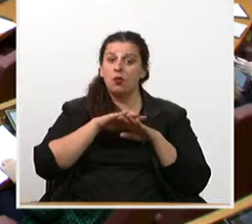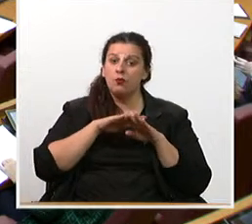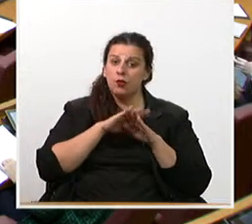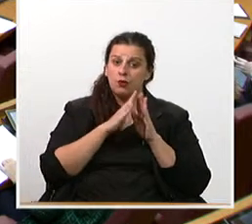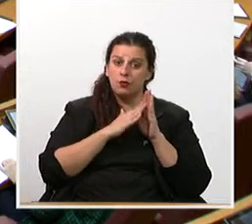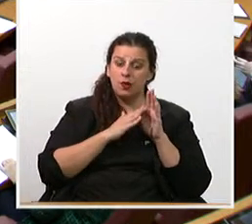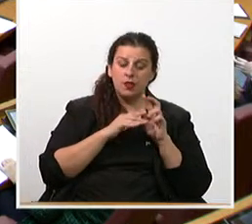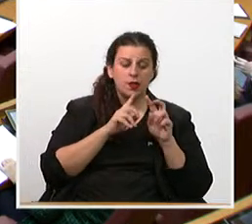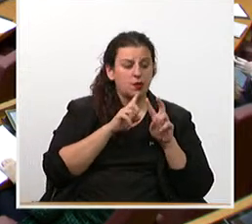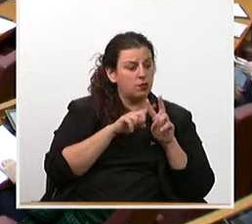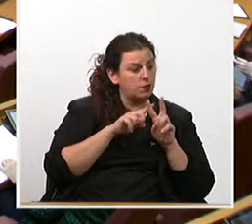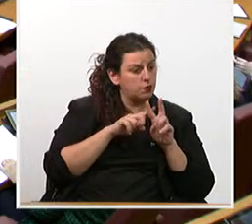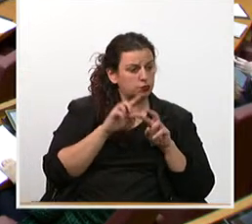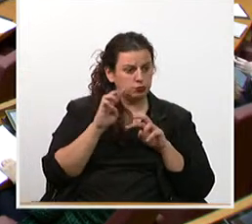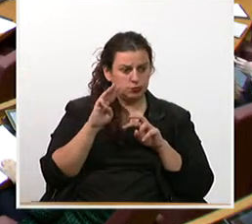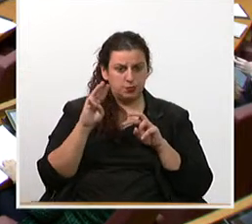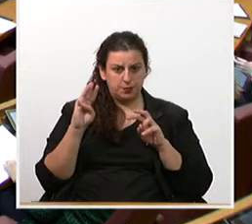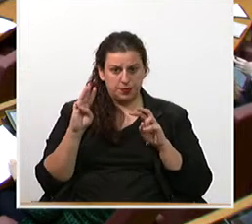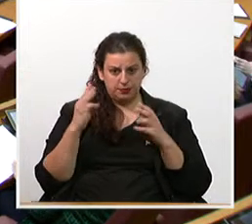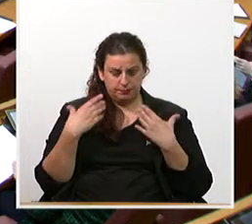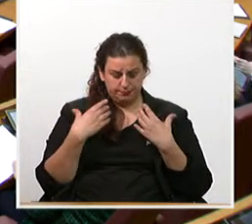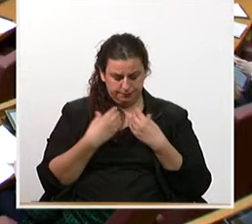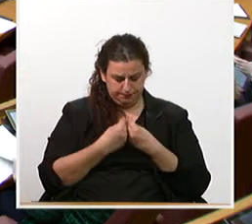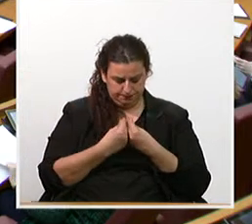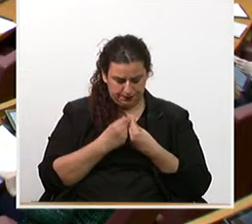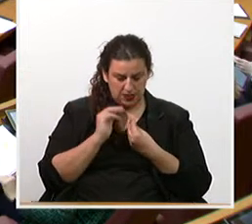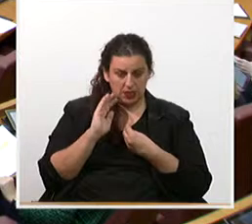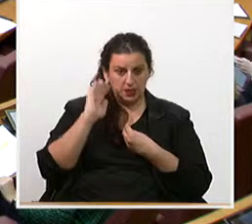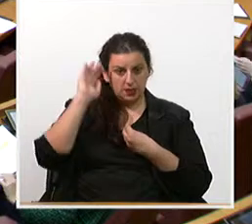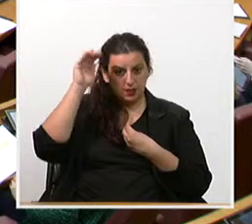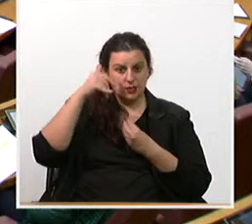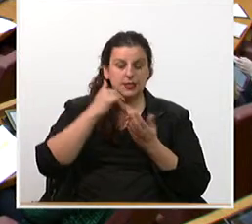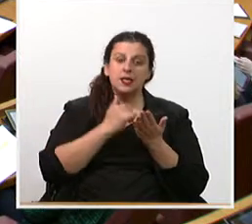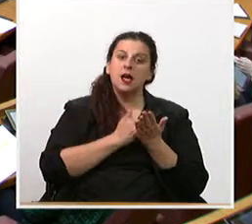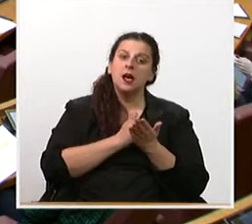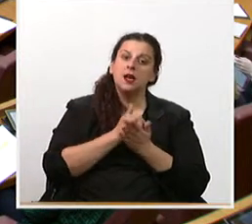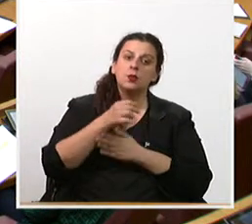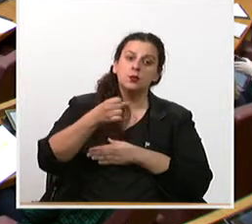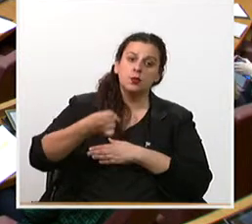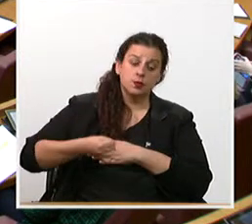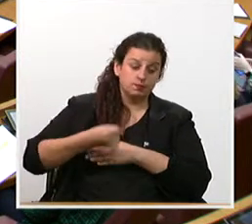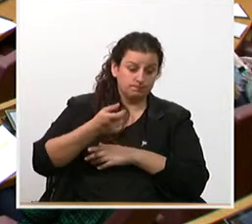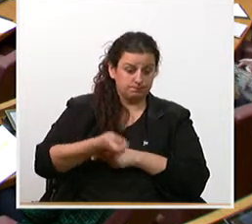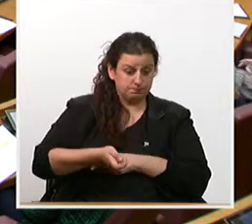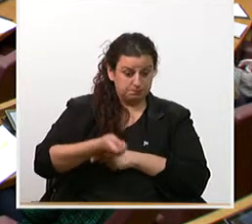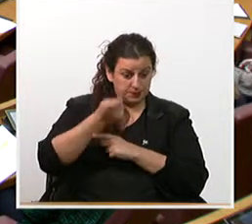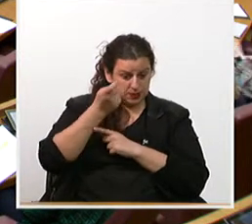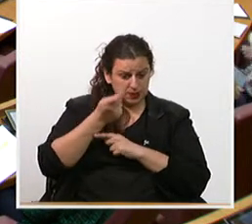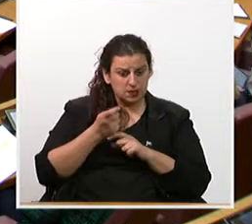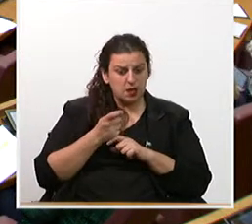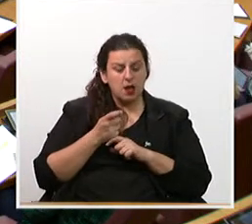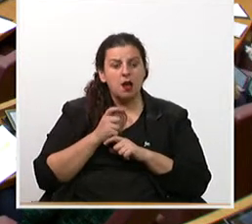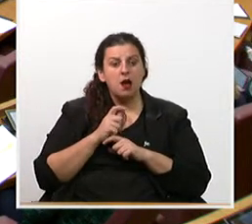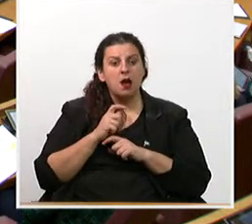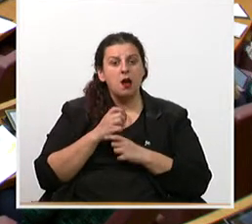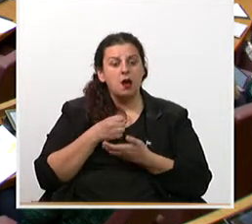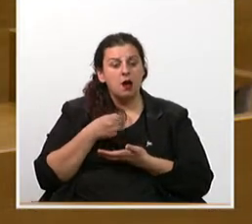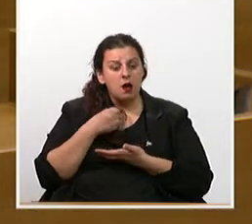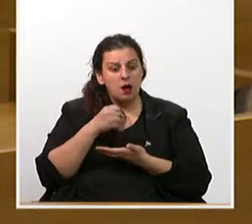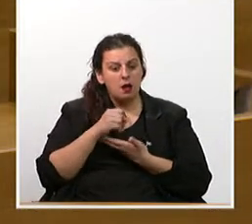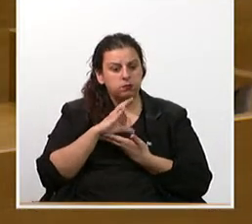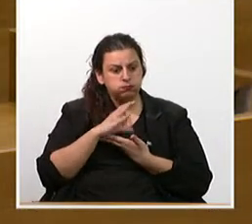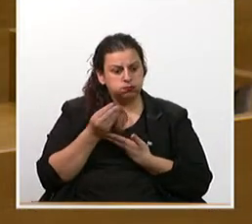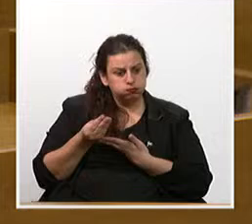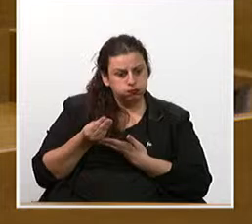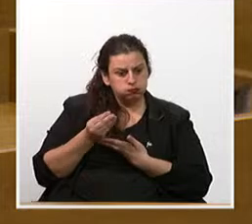partido popular la consellería de agricultura ganadería y pesca ha aumentado la partida presupuestaria destinada a apoyar la contratación